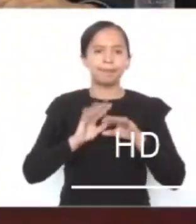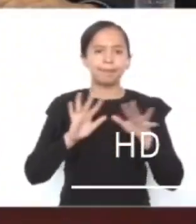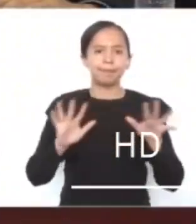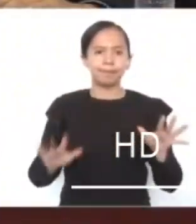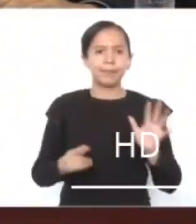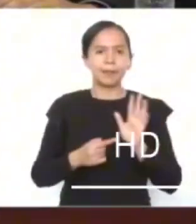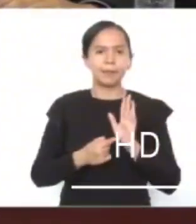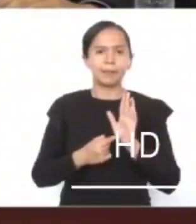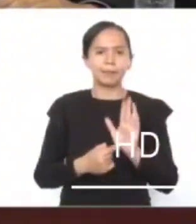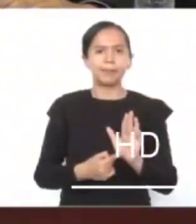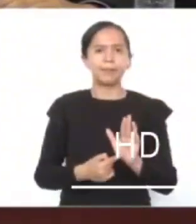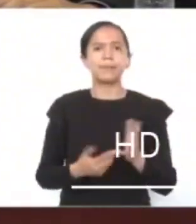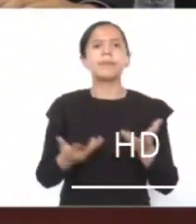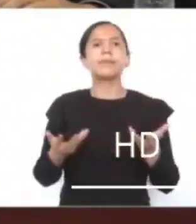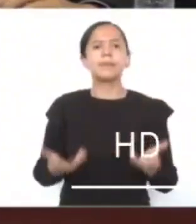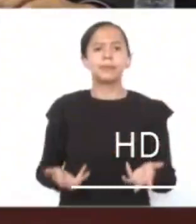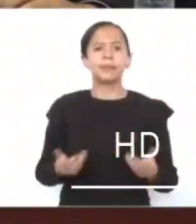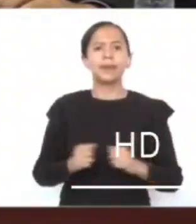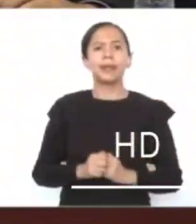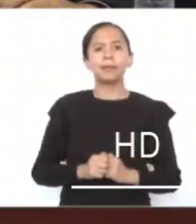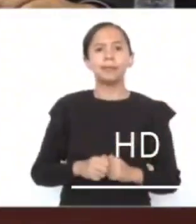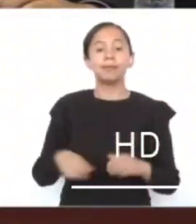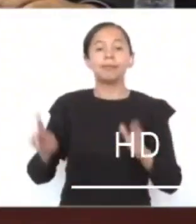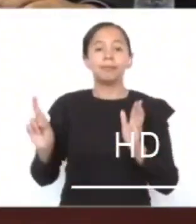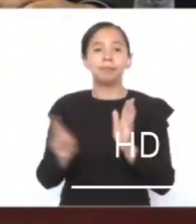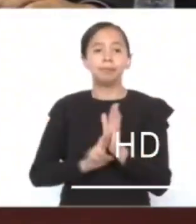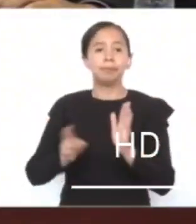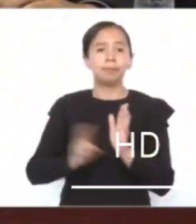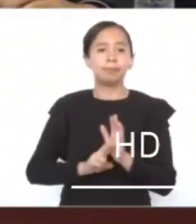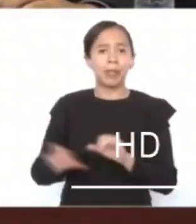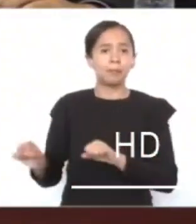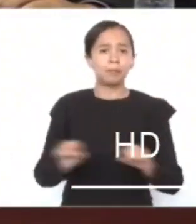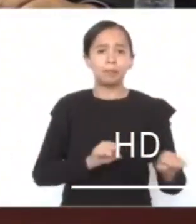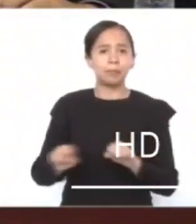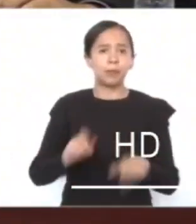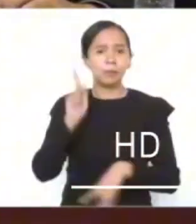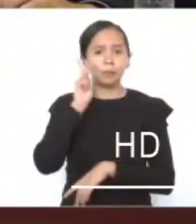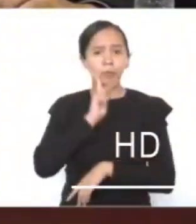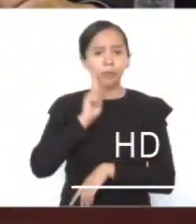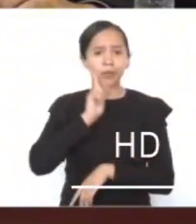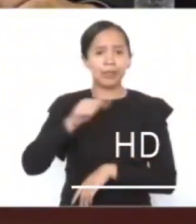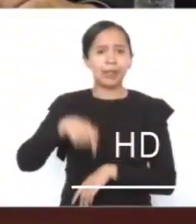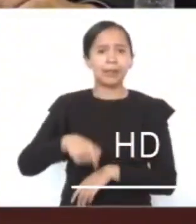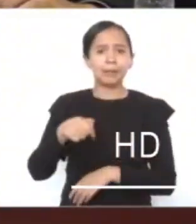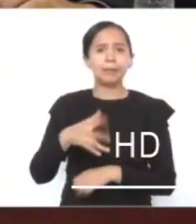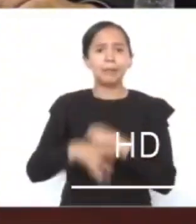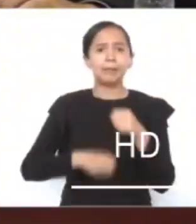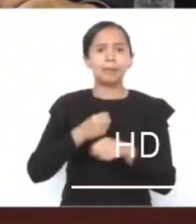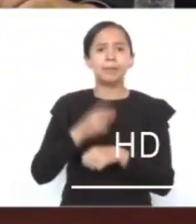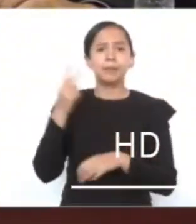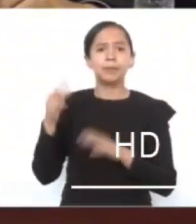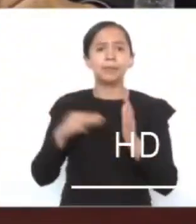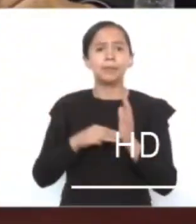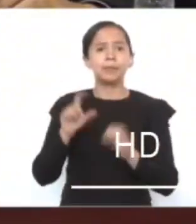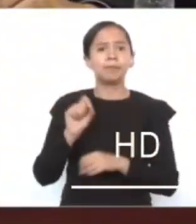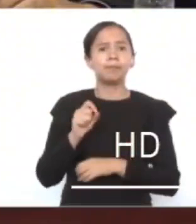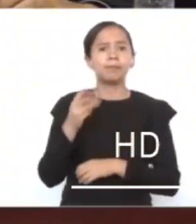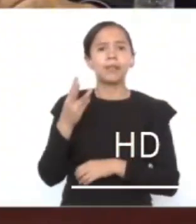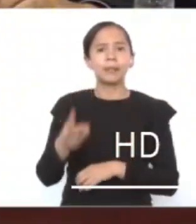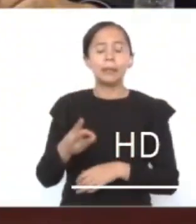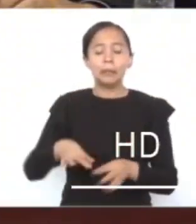el segundo simulacro nacional 2023 en la Ciudad de México se realizó de